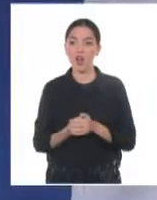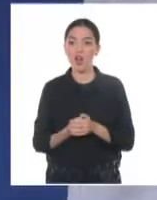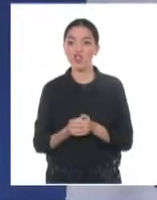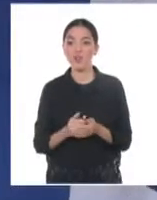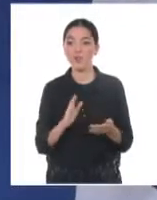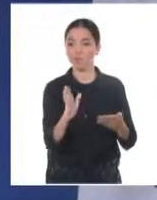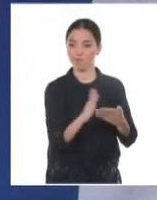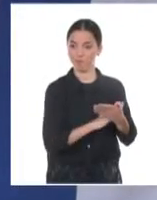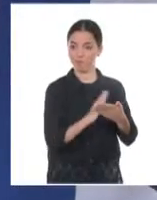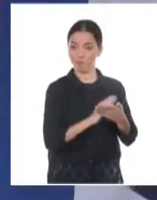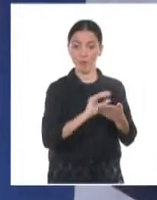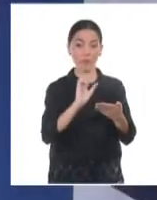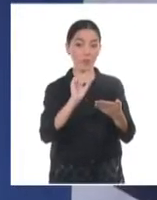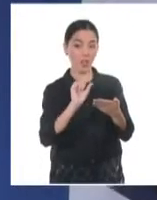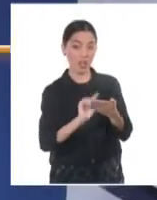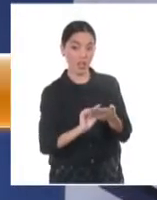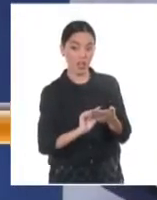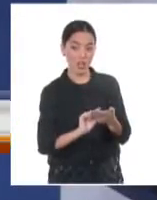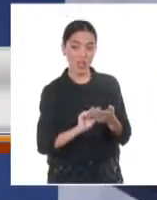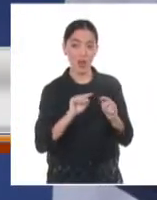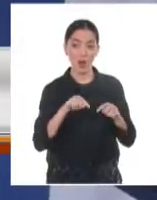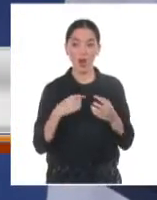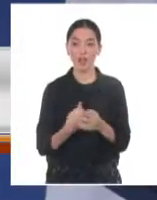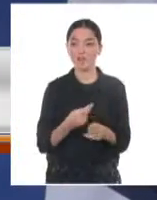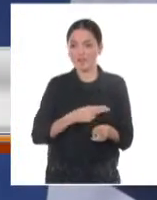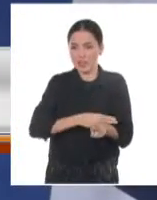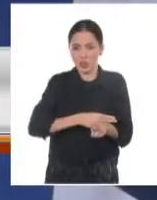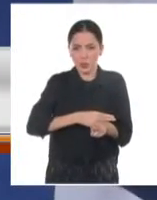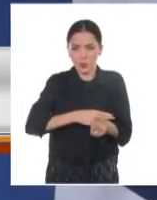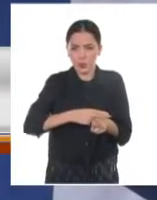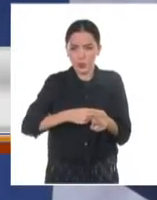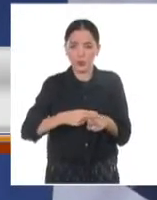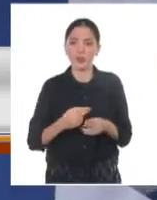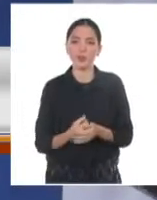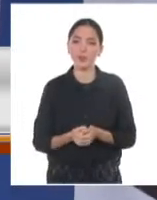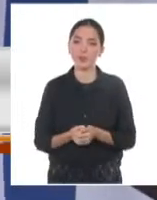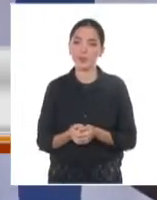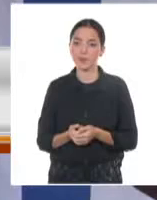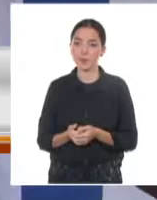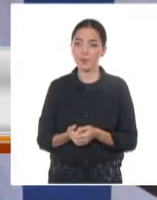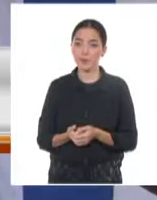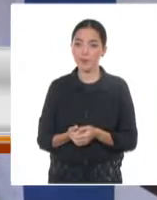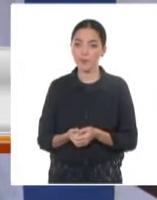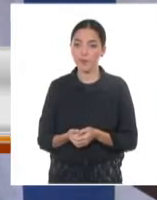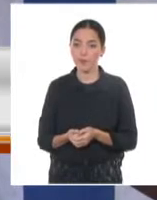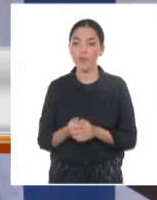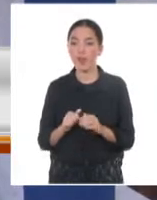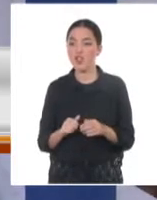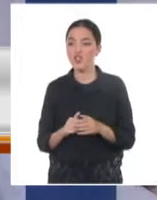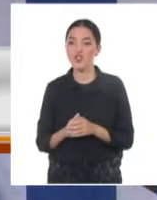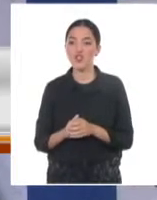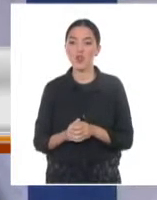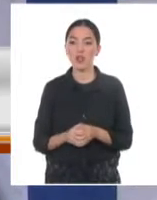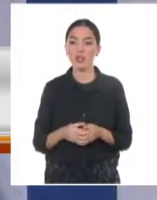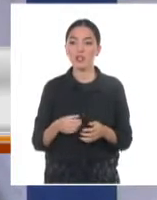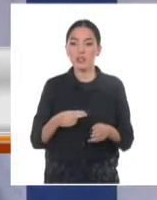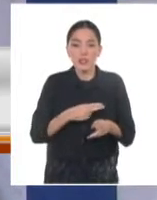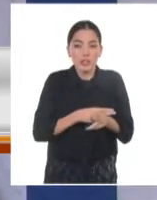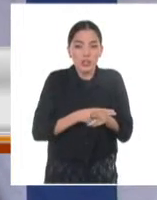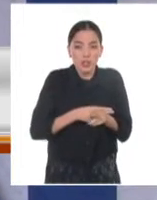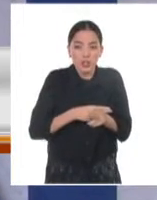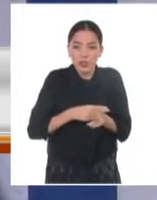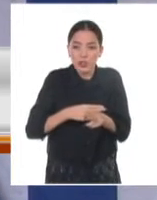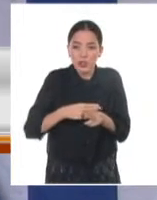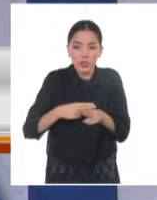pensamiento reunido, incluso es como una suerte de biografía ideológica de todo lo que Leal creyó, todo lo que